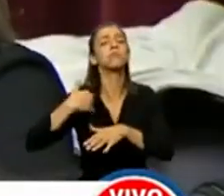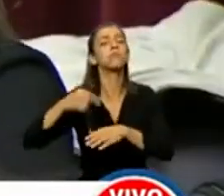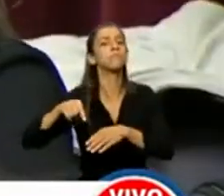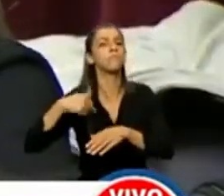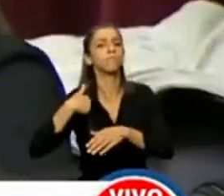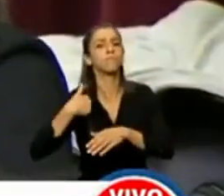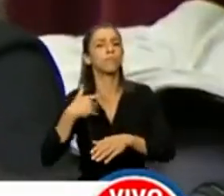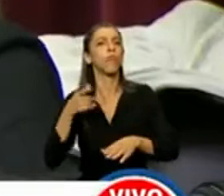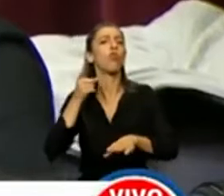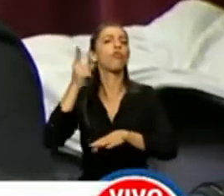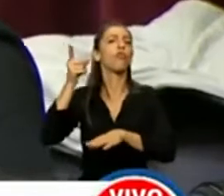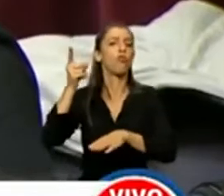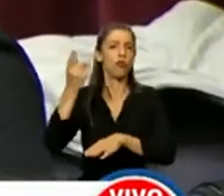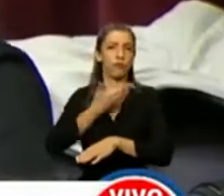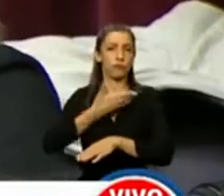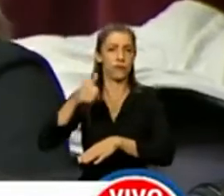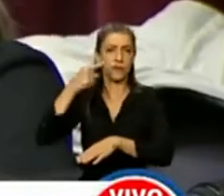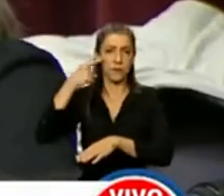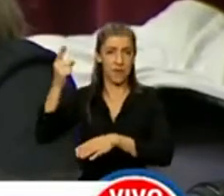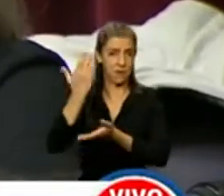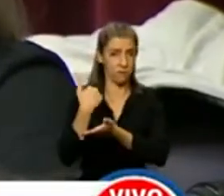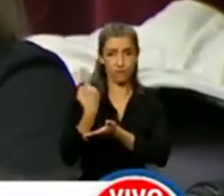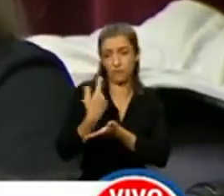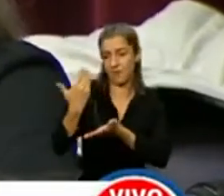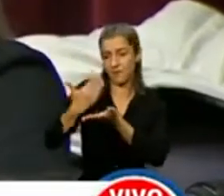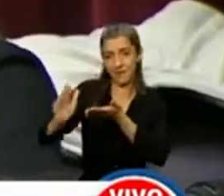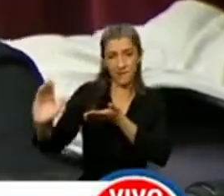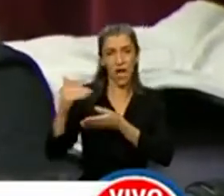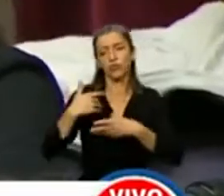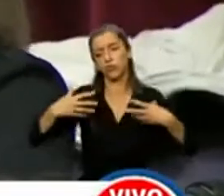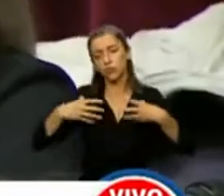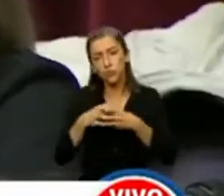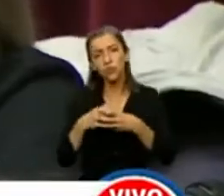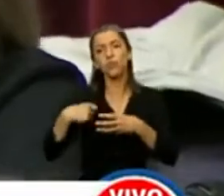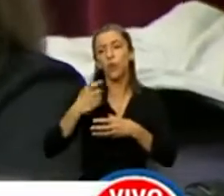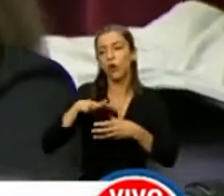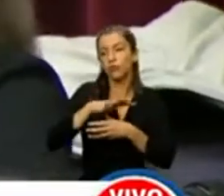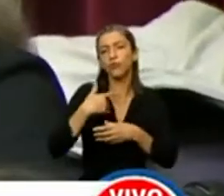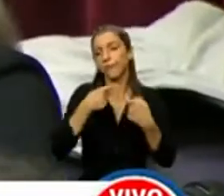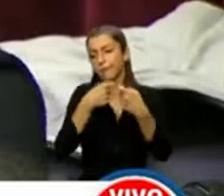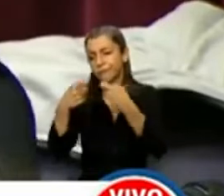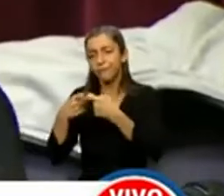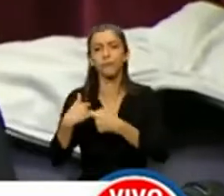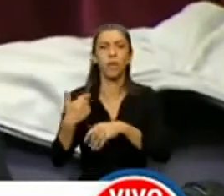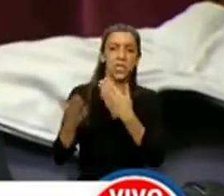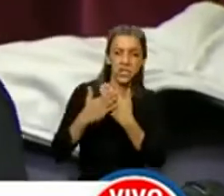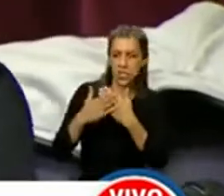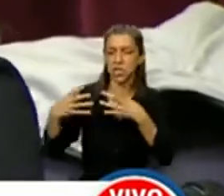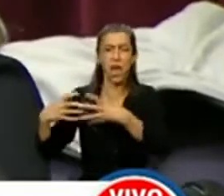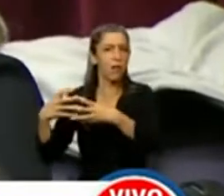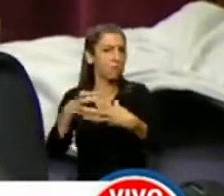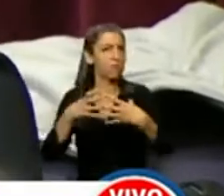pacto contra el Fondo Monetario Internacional, organizaciones sociales, gremiales, de izquierda, con la